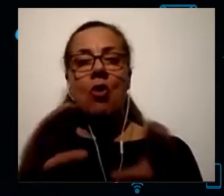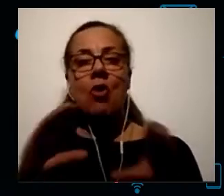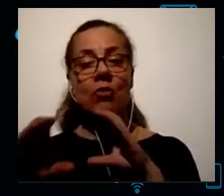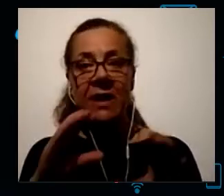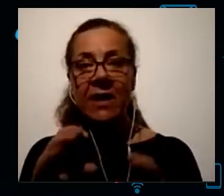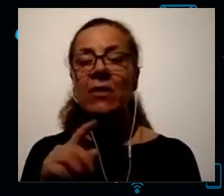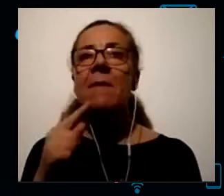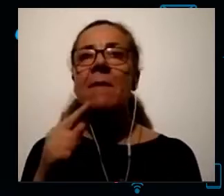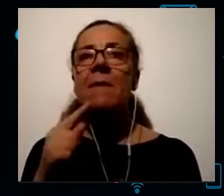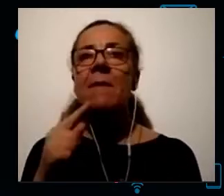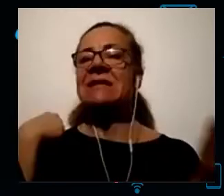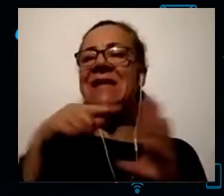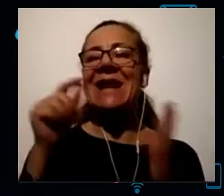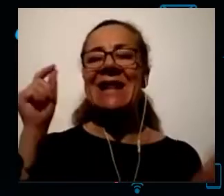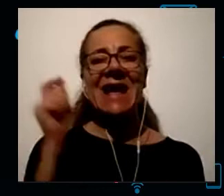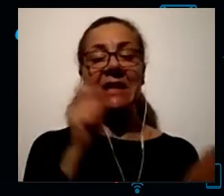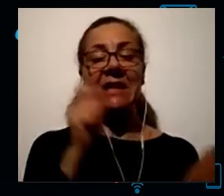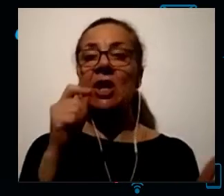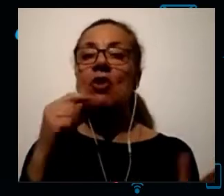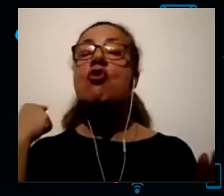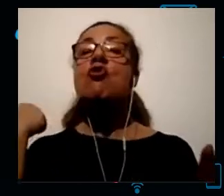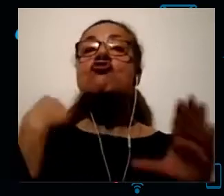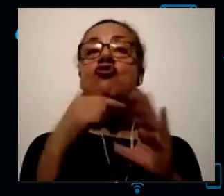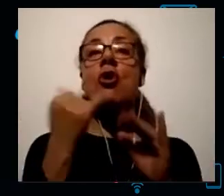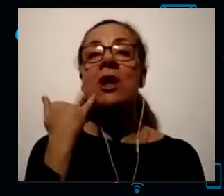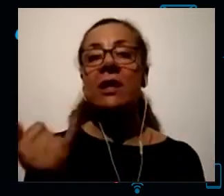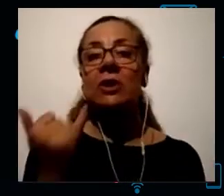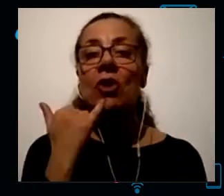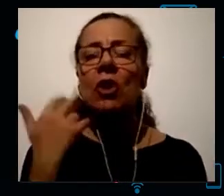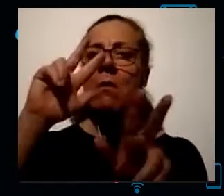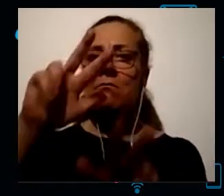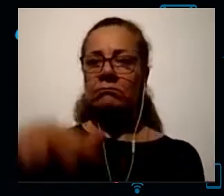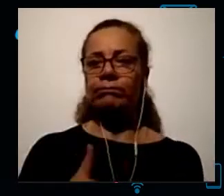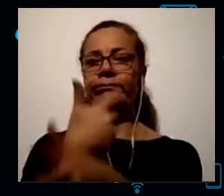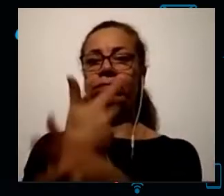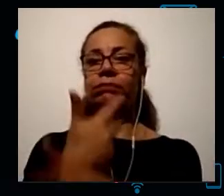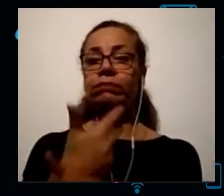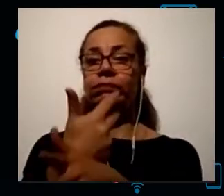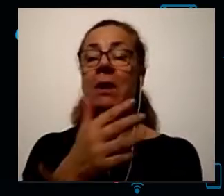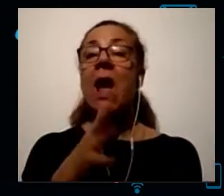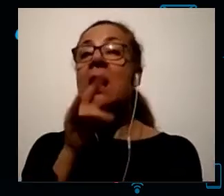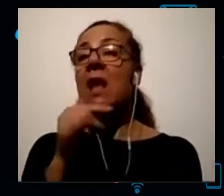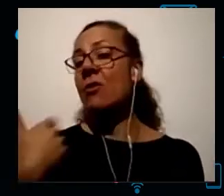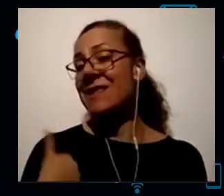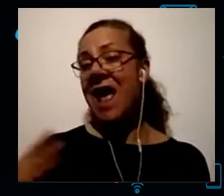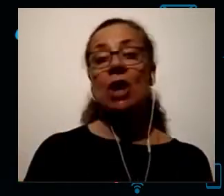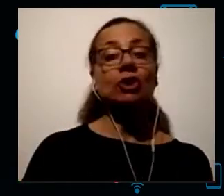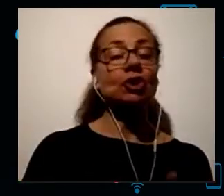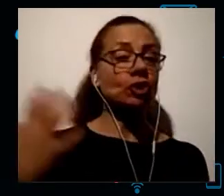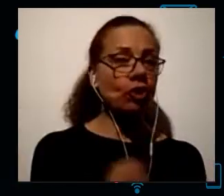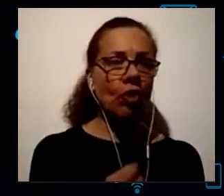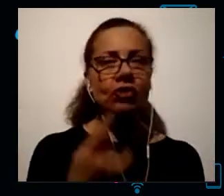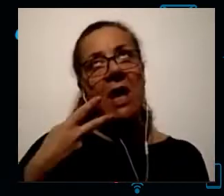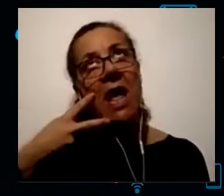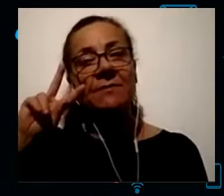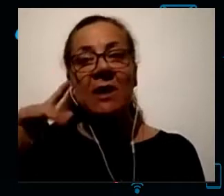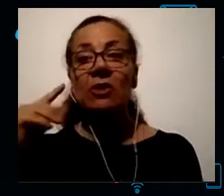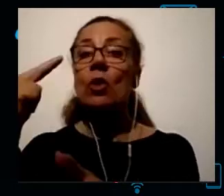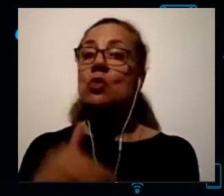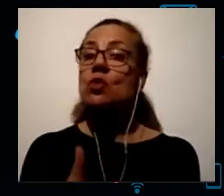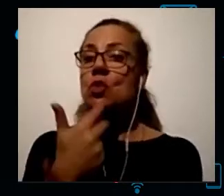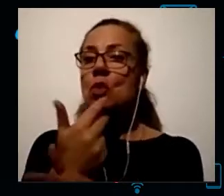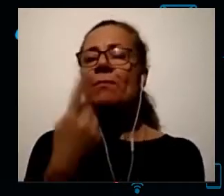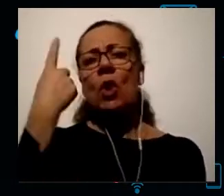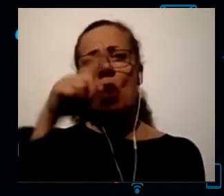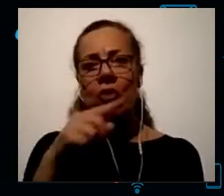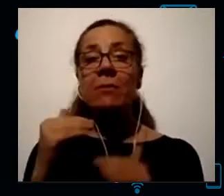instantánea los sistemas de correo electrónico los sistemas de videoconferencia a los que ya ahora todos somos expertos en sistemas de videoconferencia incluso conocemos